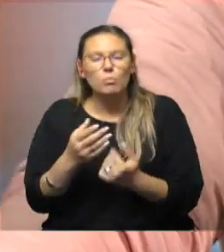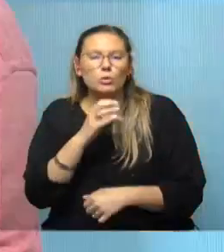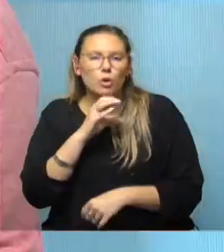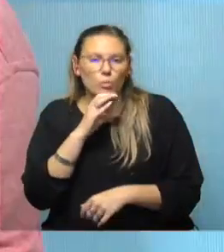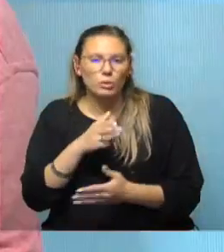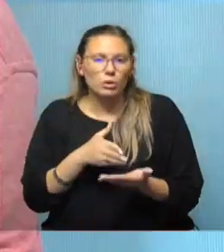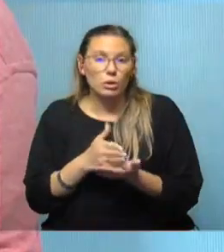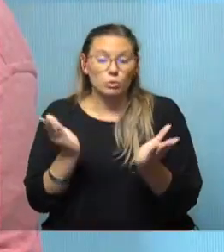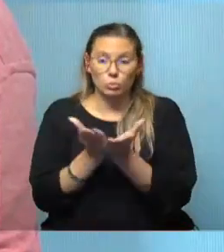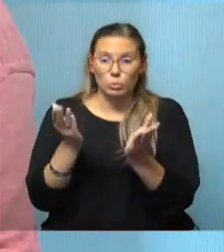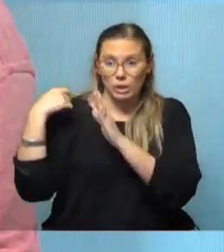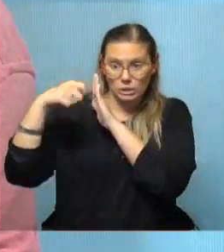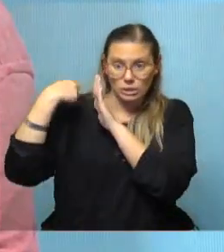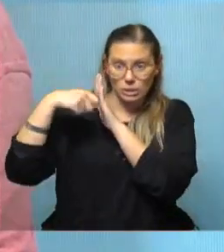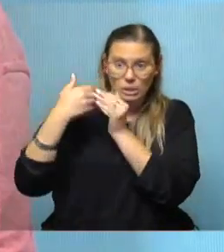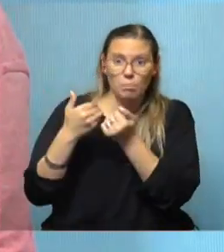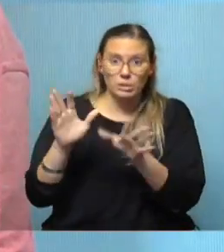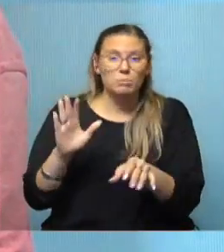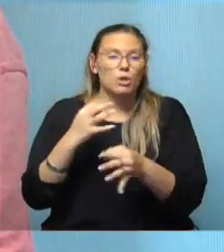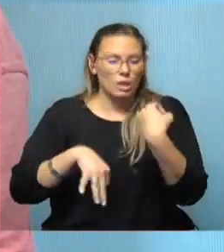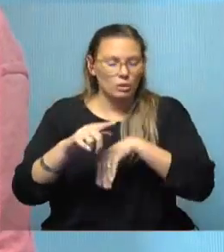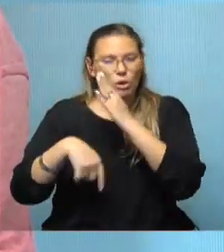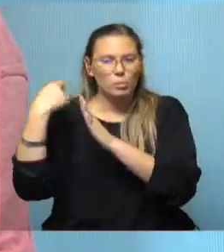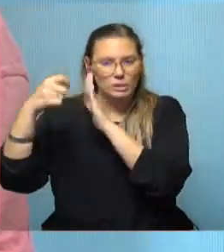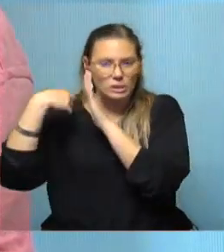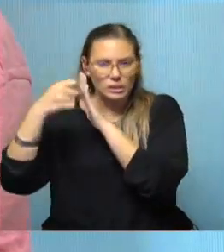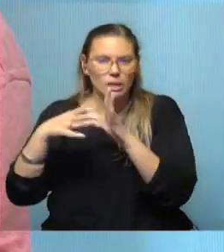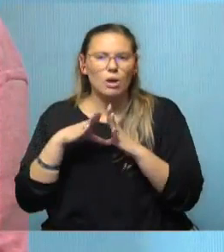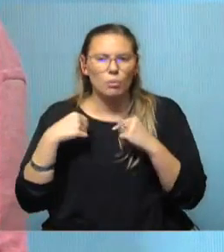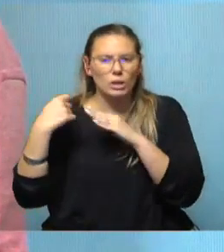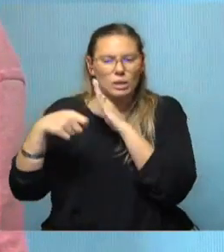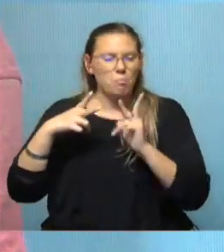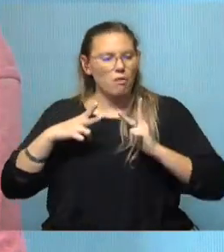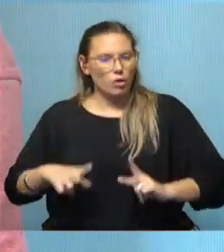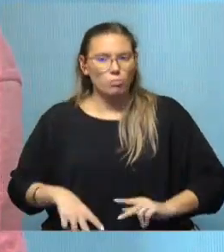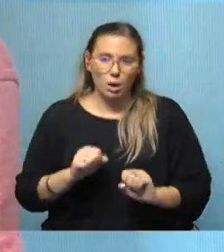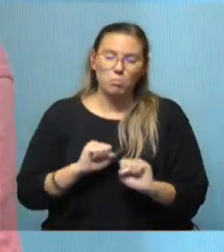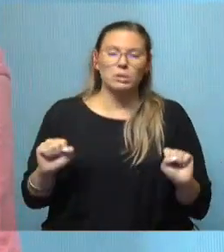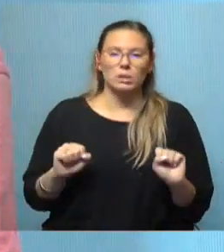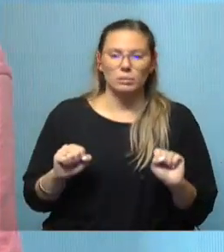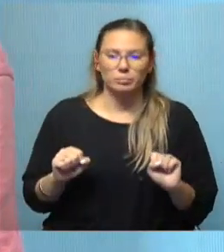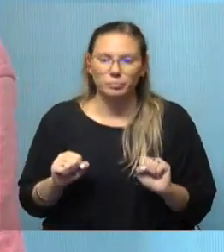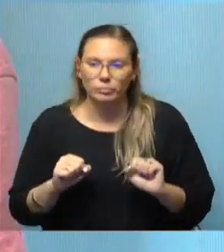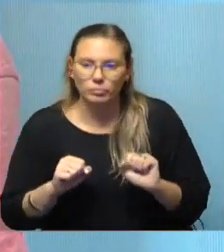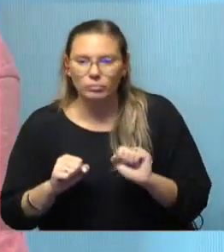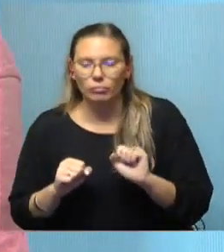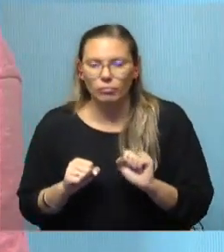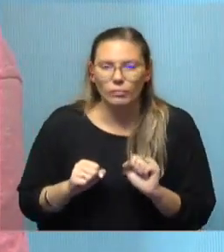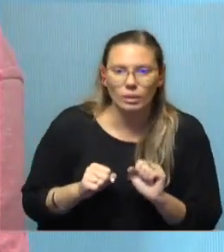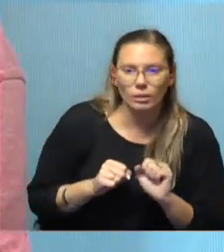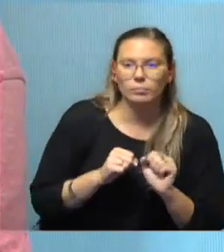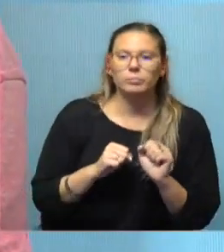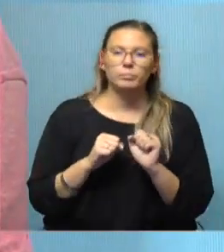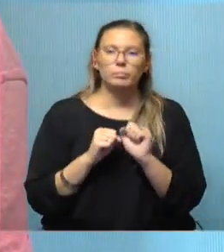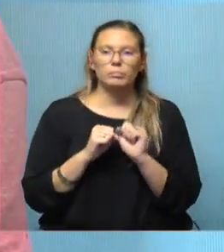verdad estudié cine, al principio teatro y después cine. Y la escuela de cine que hice era como más formal, si querés, una escuela más... A ver, más